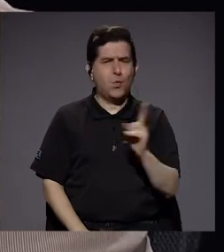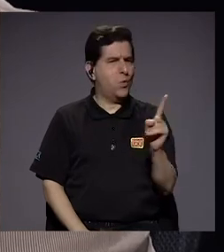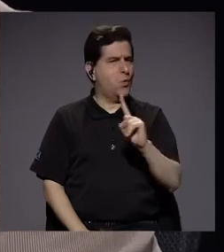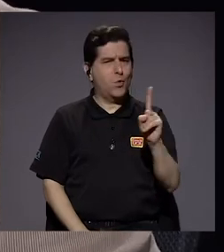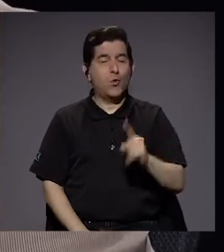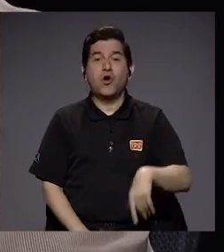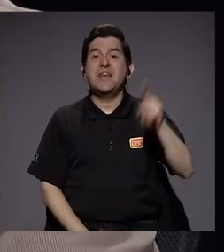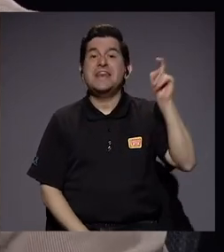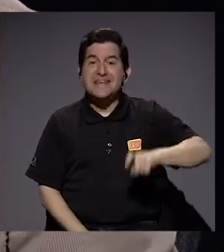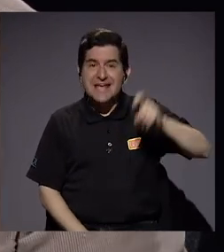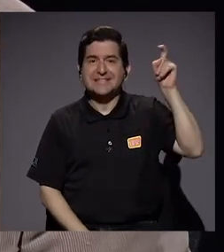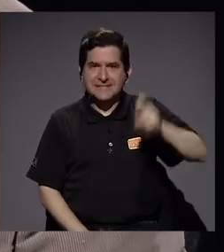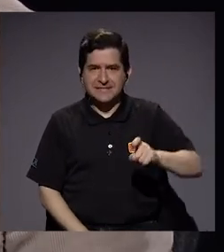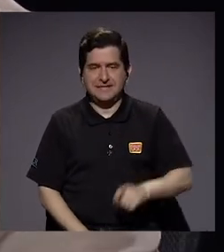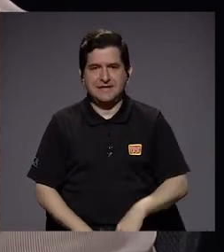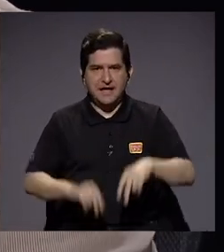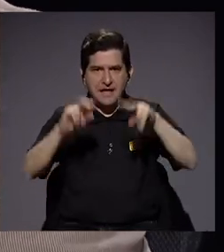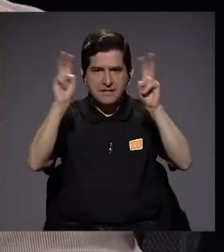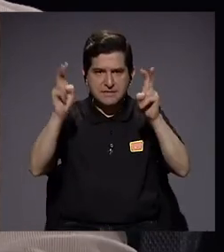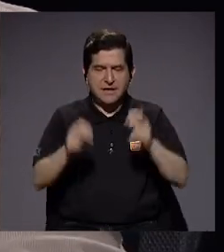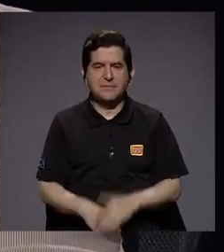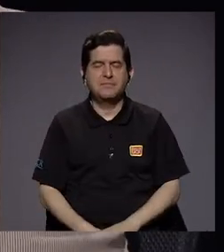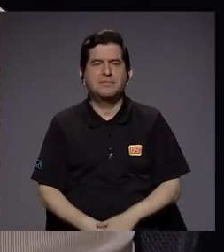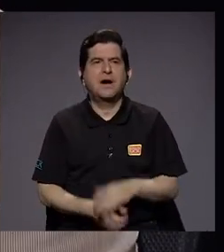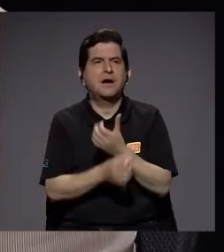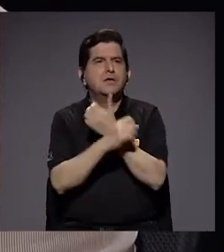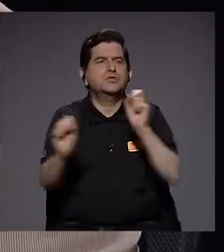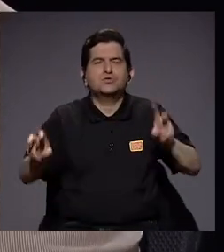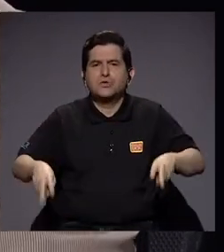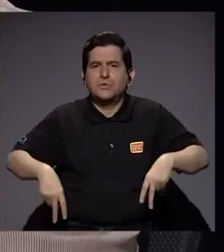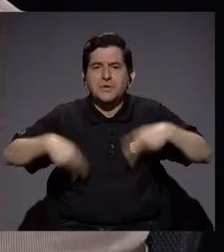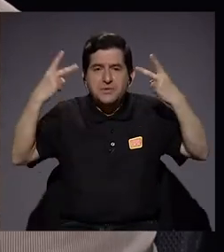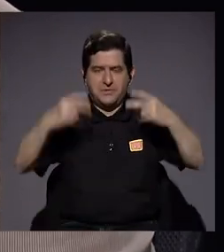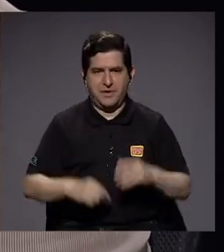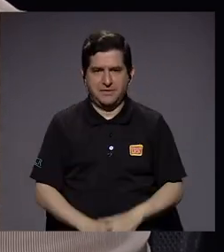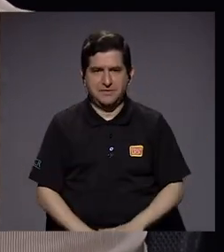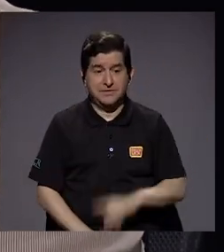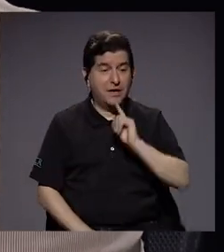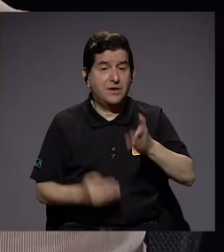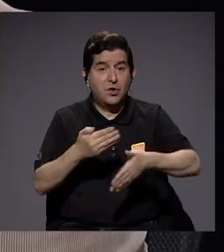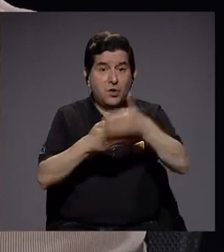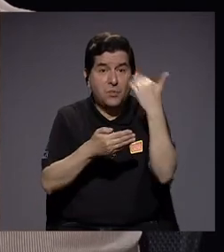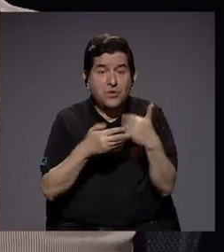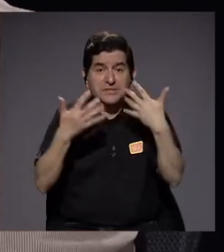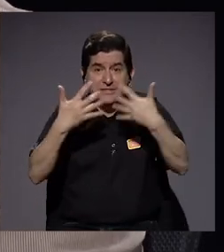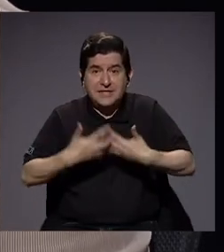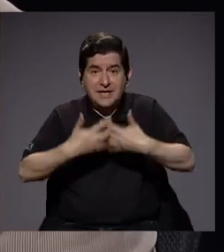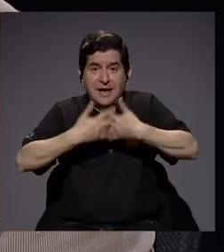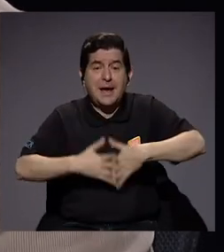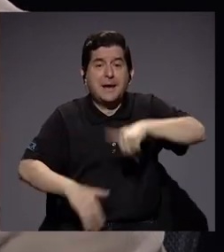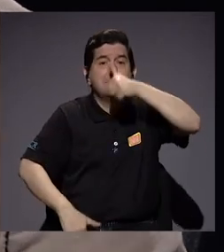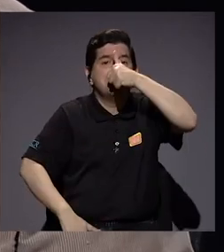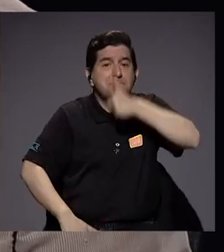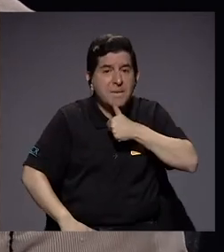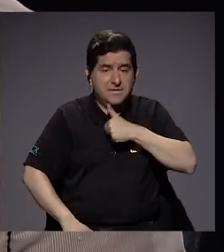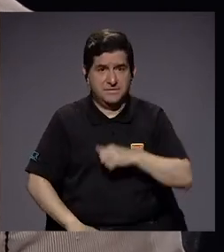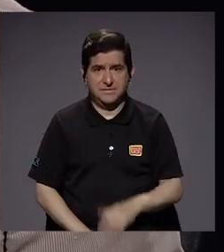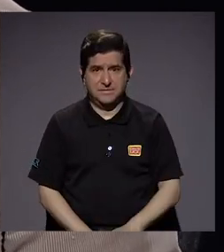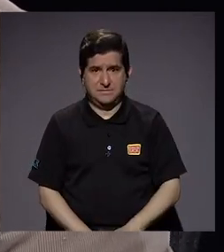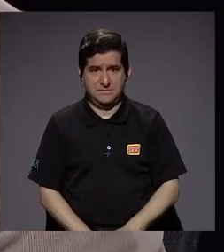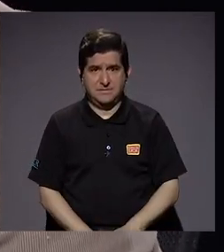esto no es un lujo, es una necesidad, es un tema de sobrevivencia, sí, porque como decíamos, claro, las empresas